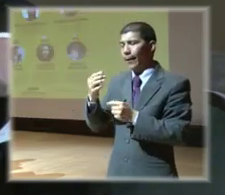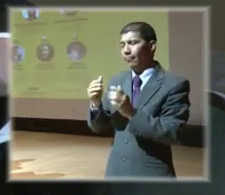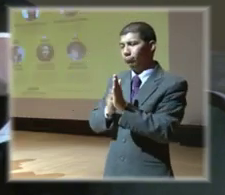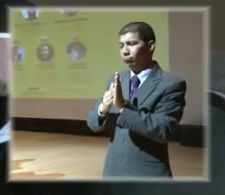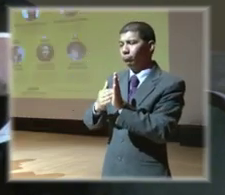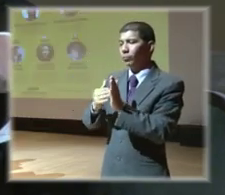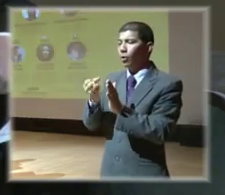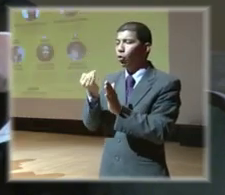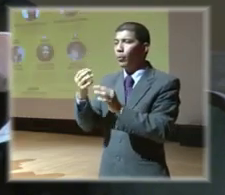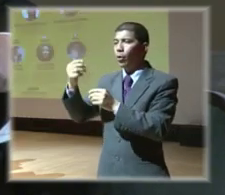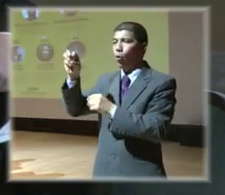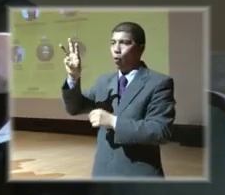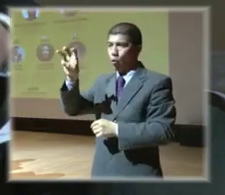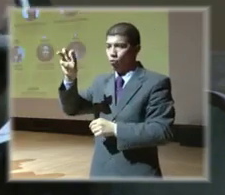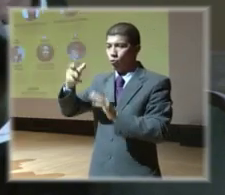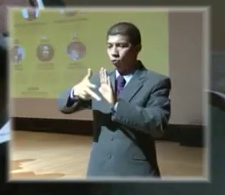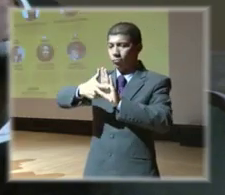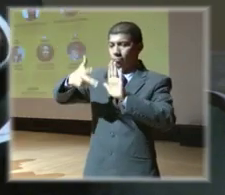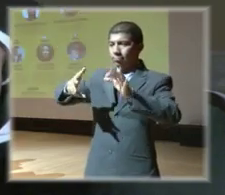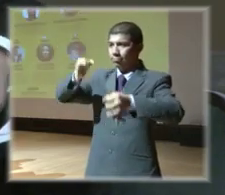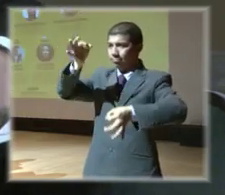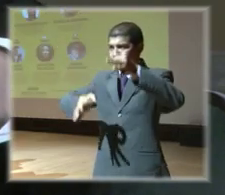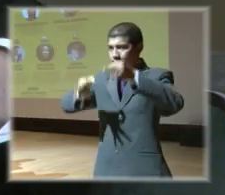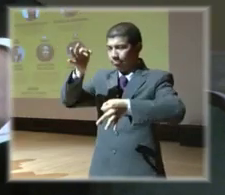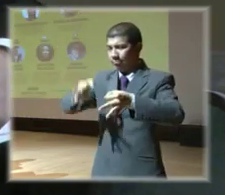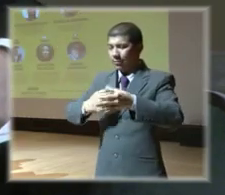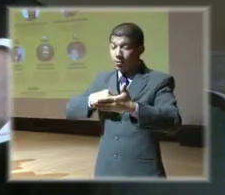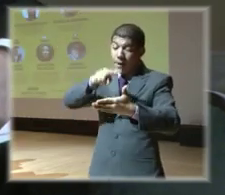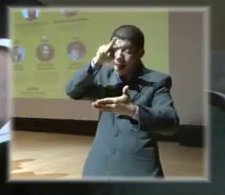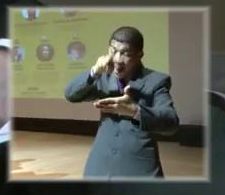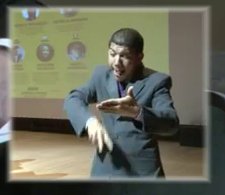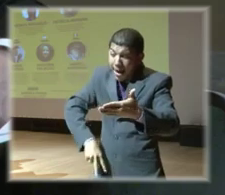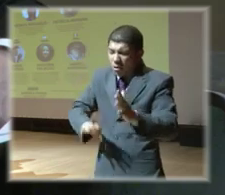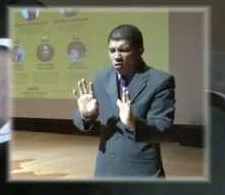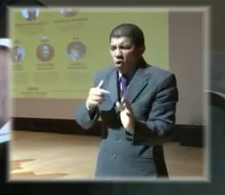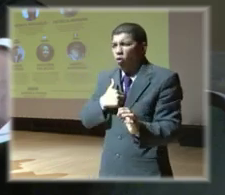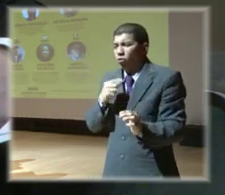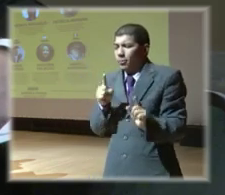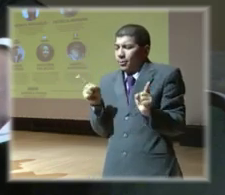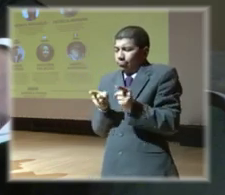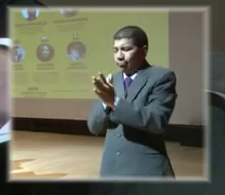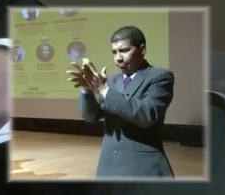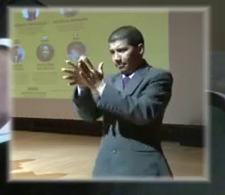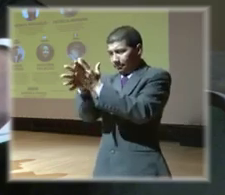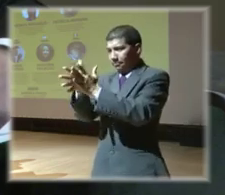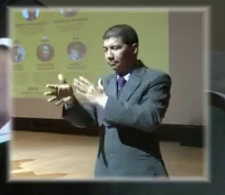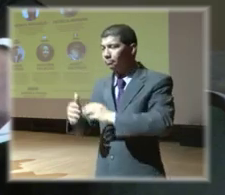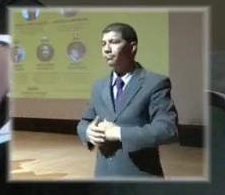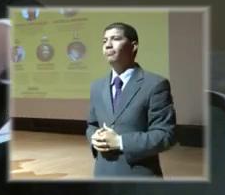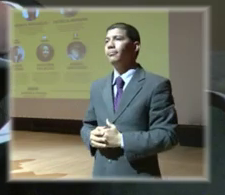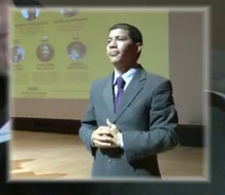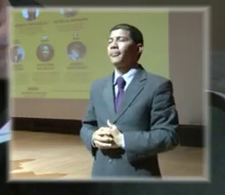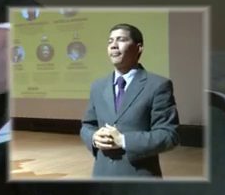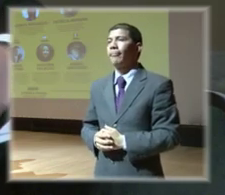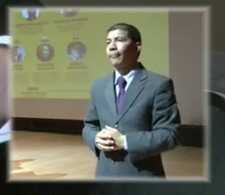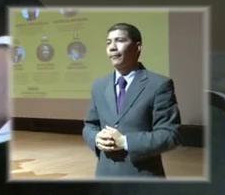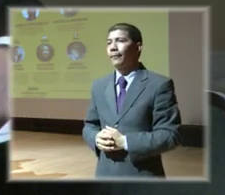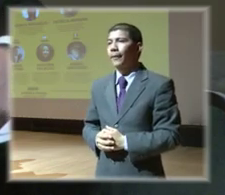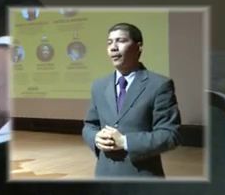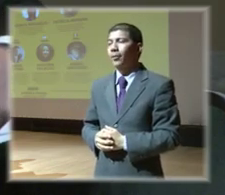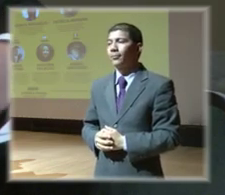Constitucional estableció lo siguiente, bueno, para no leerlo, estableció que todas las personas que menores de edad